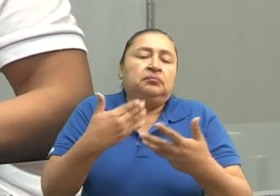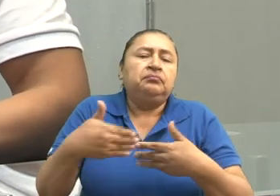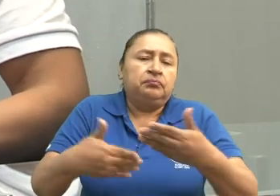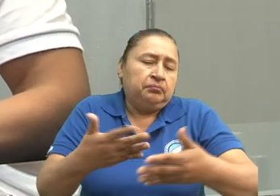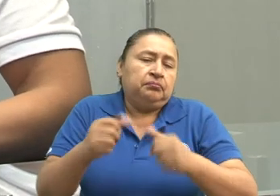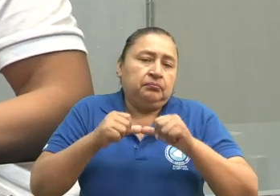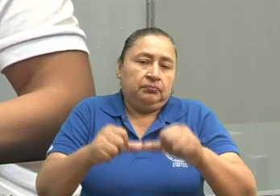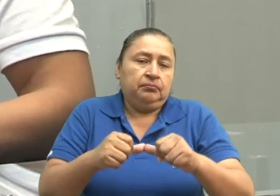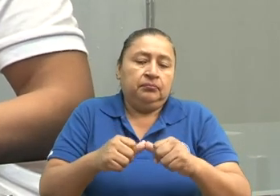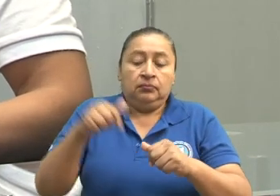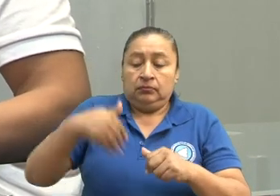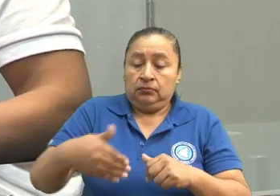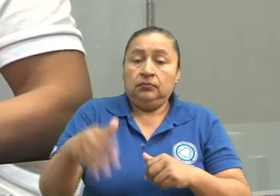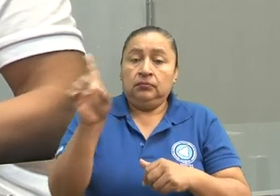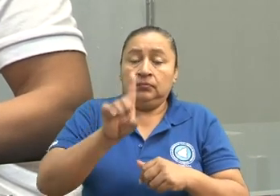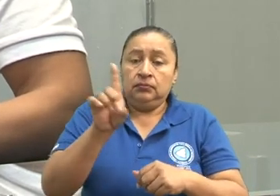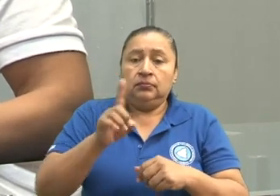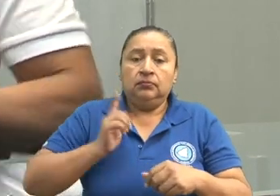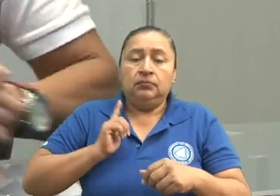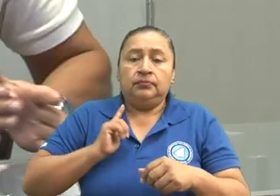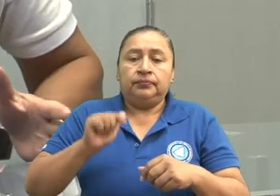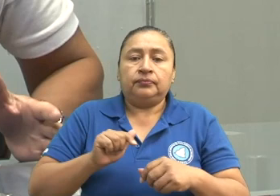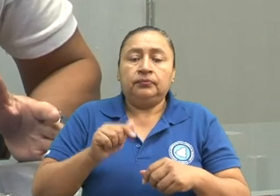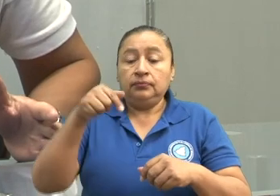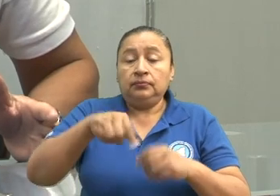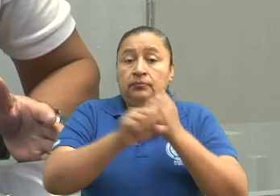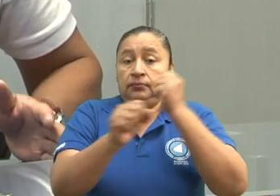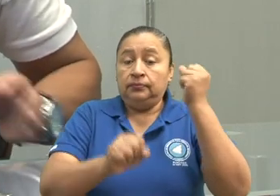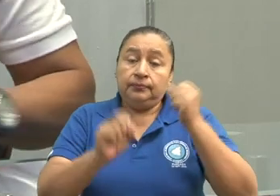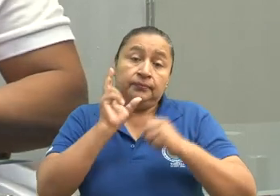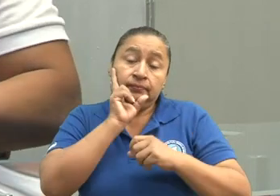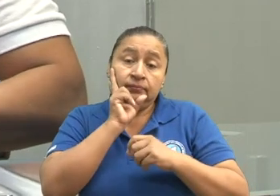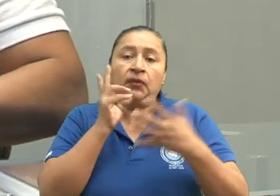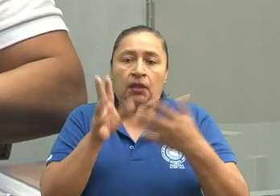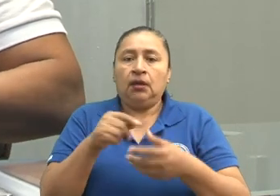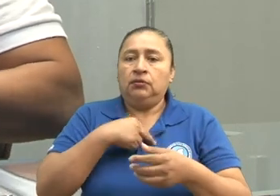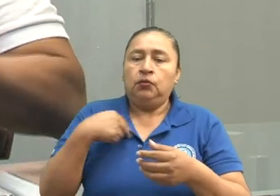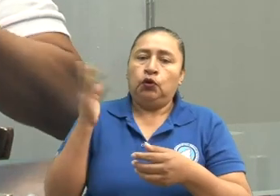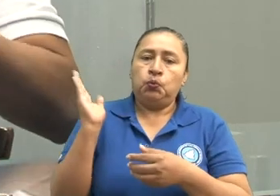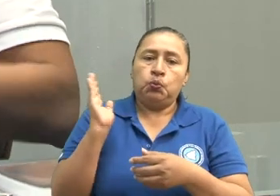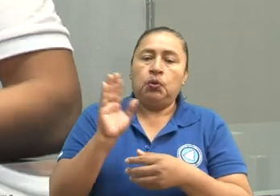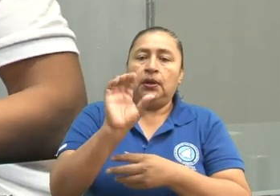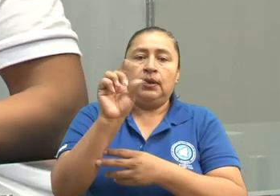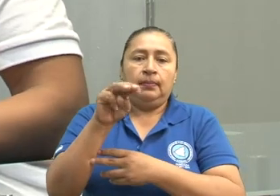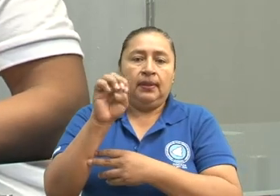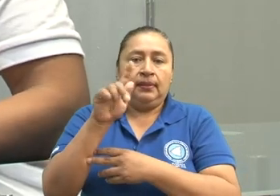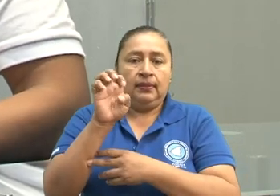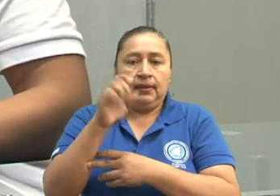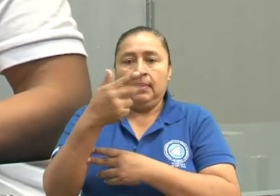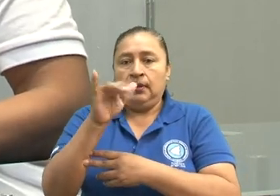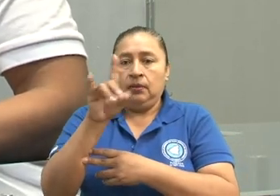respecta para este domingo, vamos a tener dentro de la jornada, Adriana, porque ya hicimos una charla con don Clemente Guido para los trabajadores del